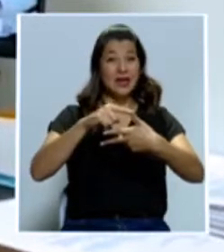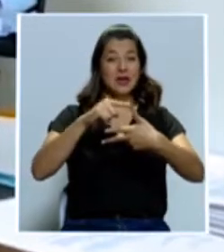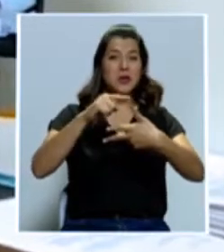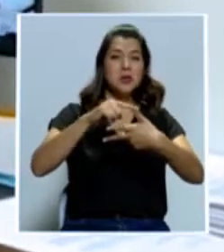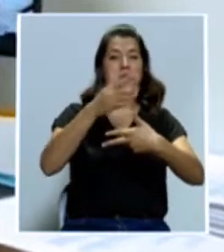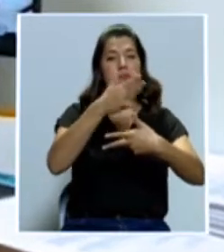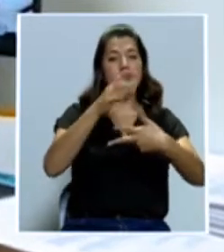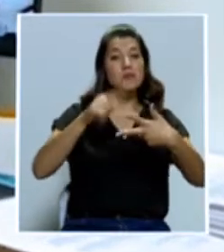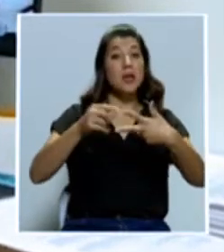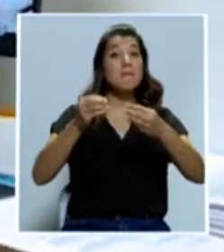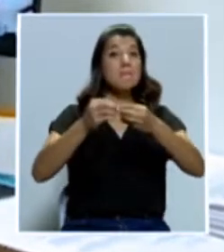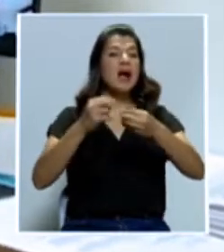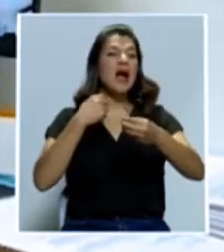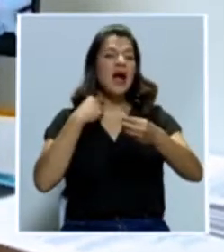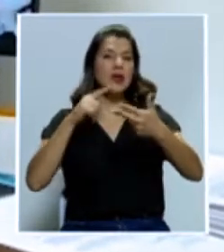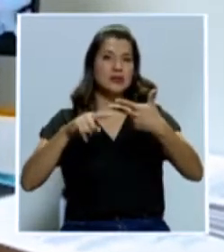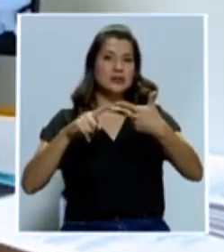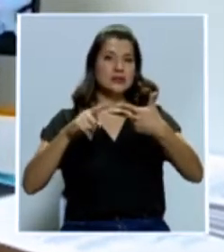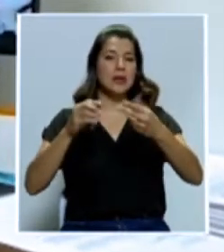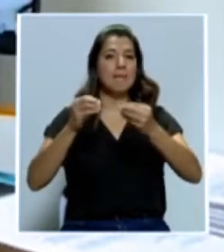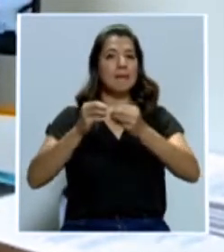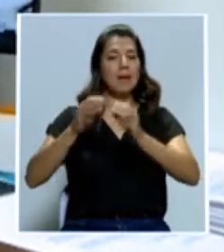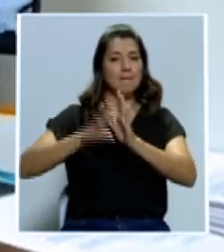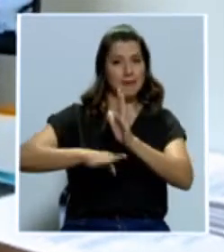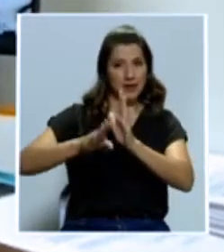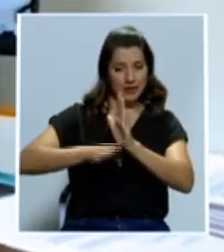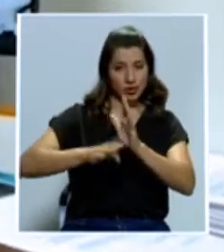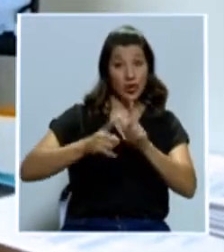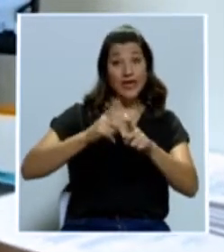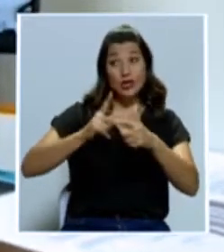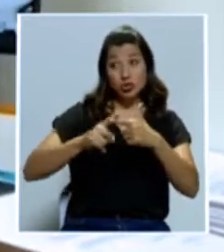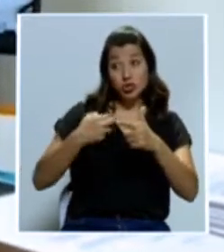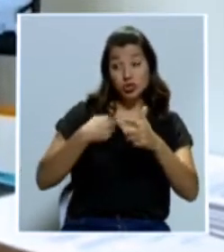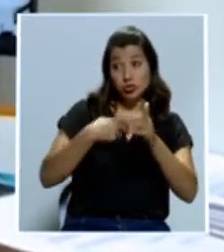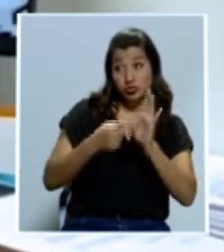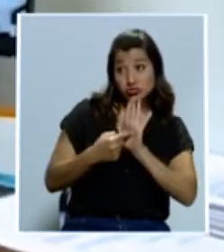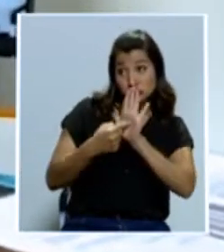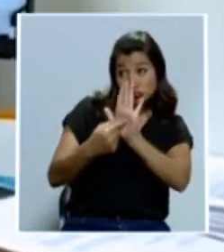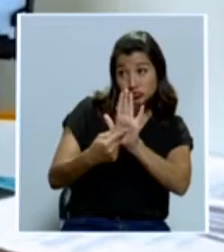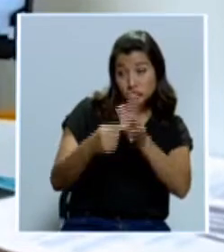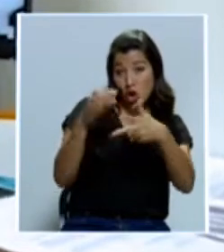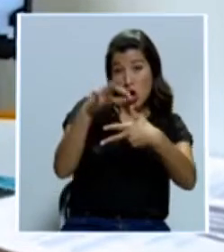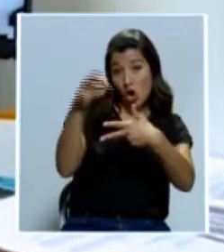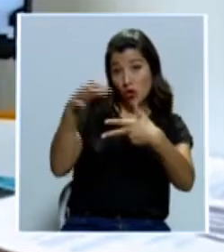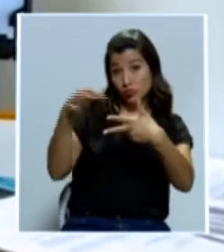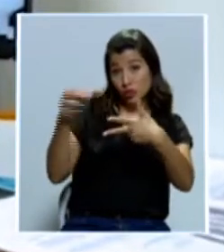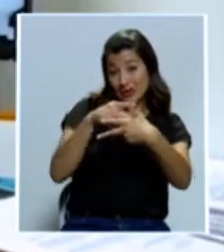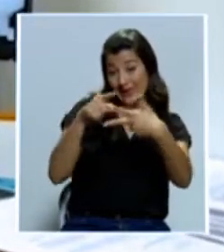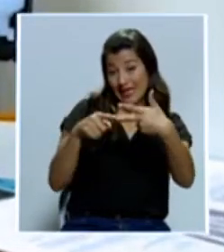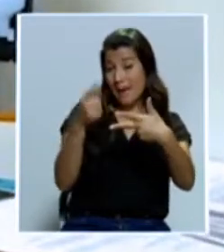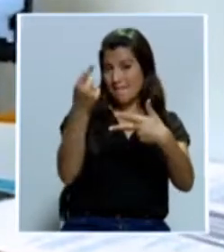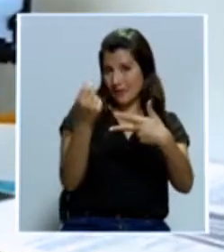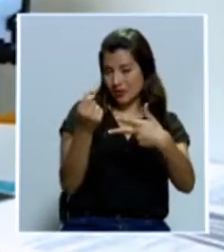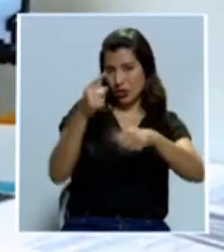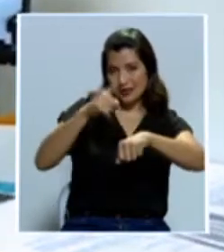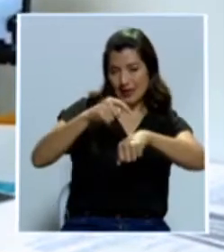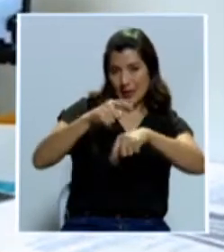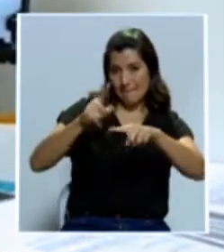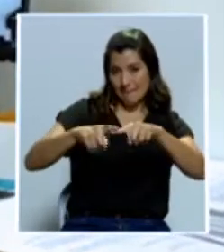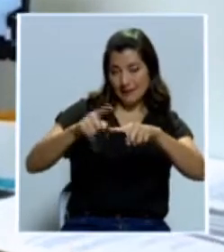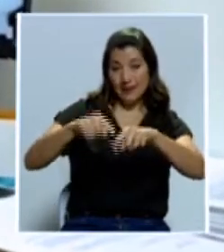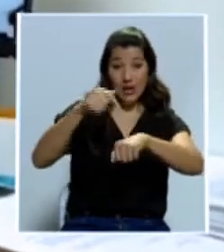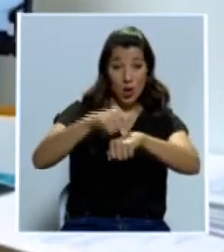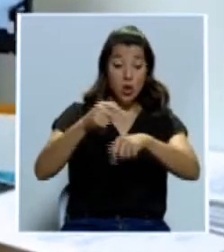accederla tenga la posibilidad de decidir en qué momento va a consumir, pero además de eso, que tenga claro que en el momento que consume también puede